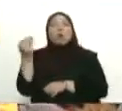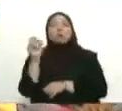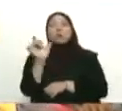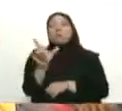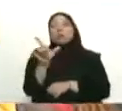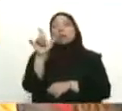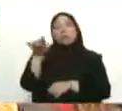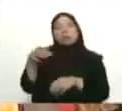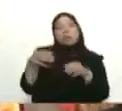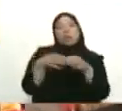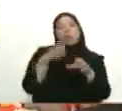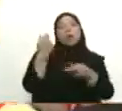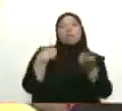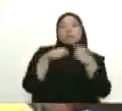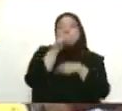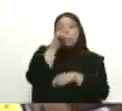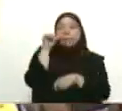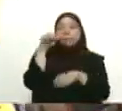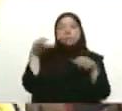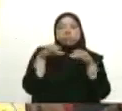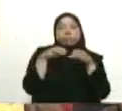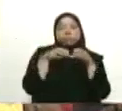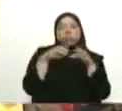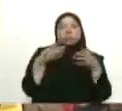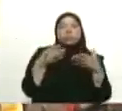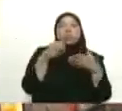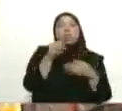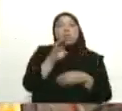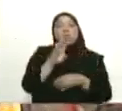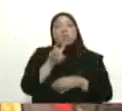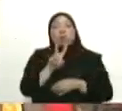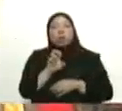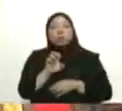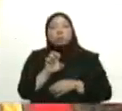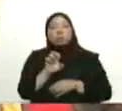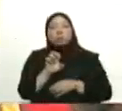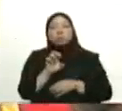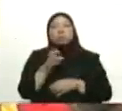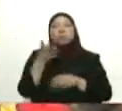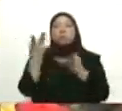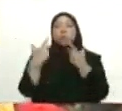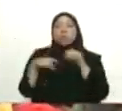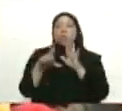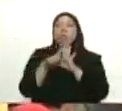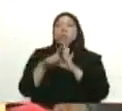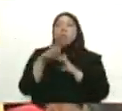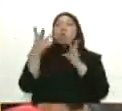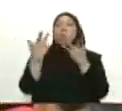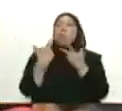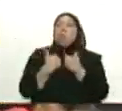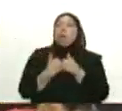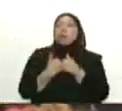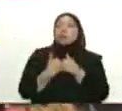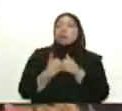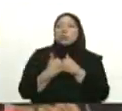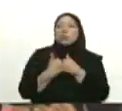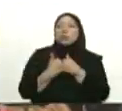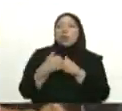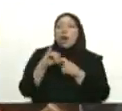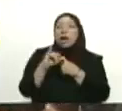obra está por aquí y la JP sube la voz de mire Cuántos liceos que hay aquí Cuántos liceos en la